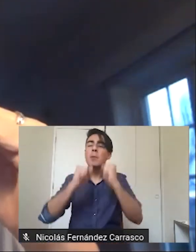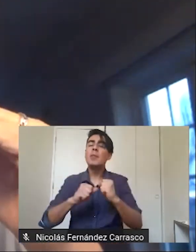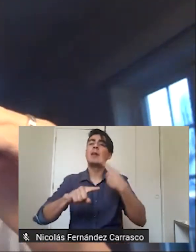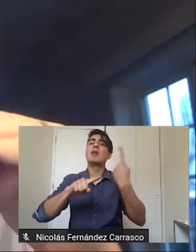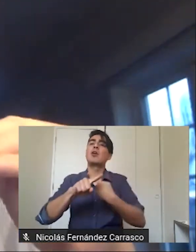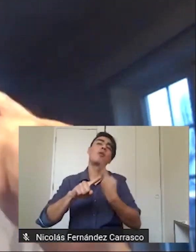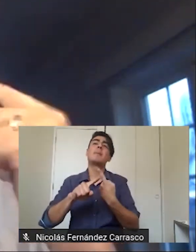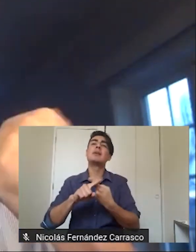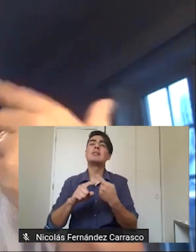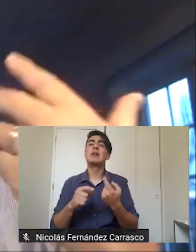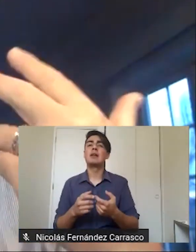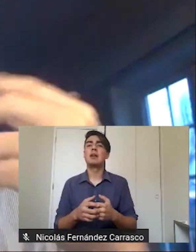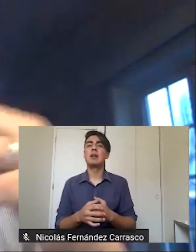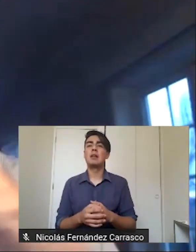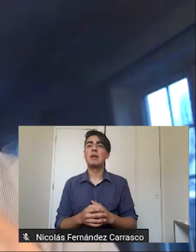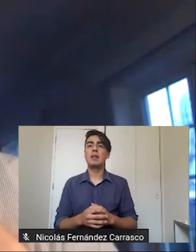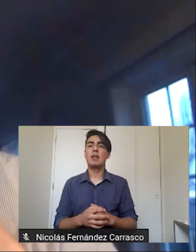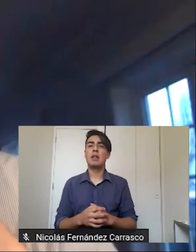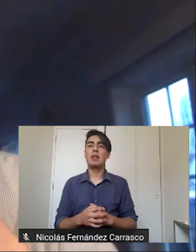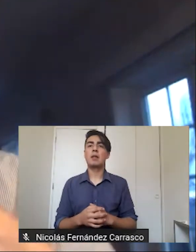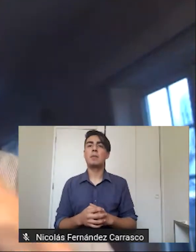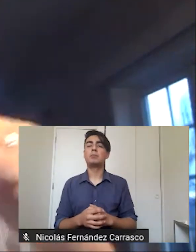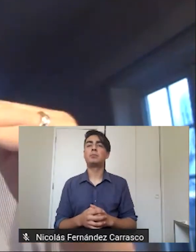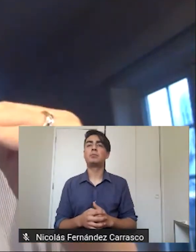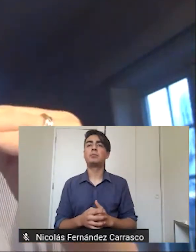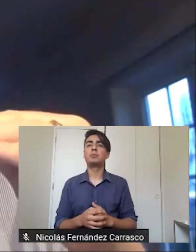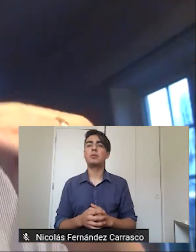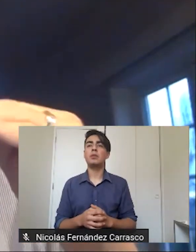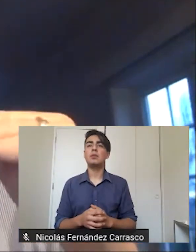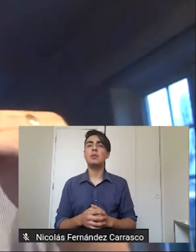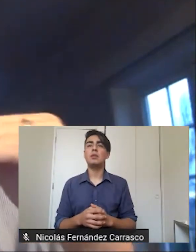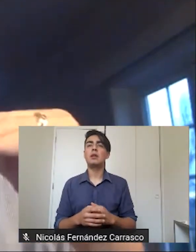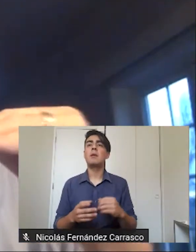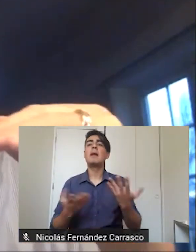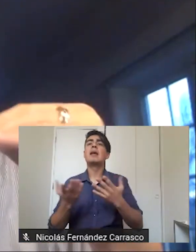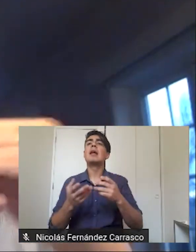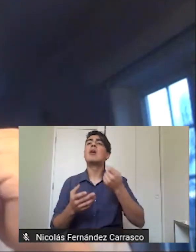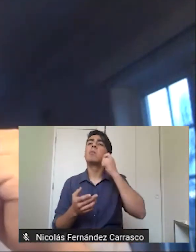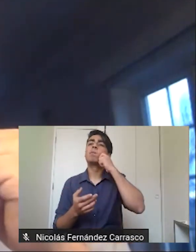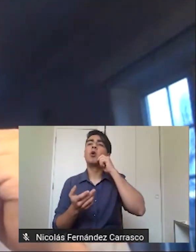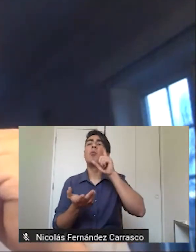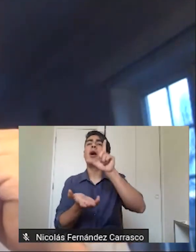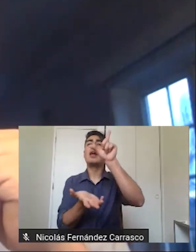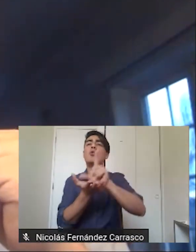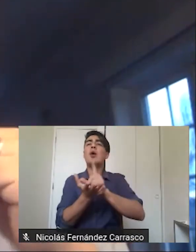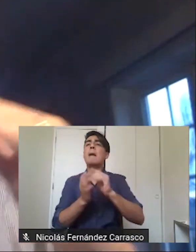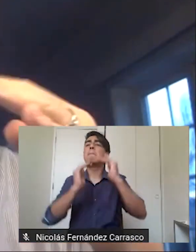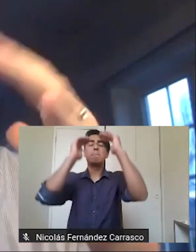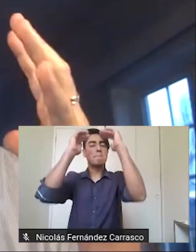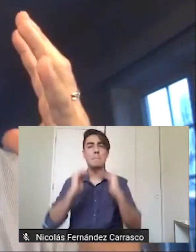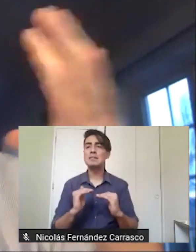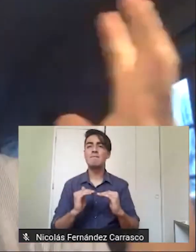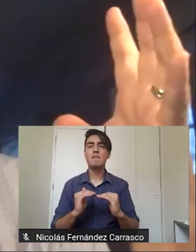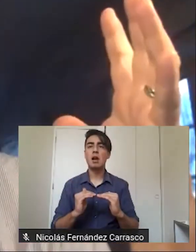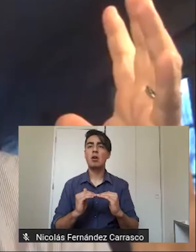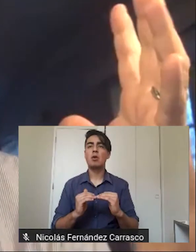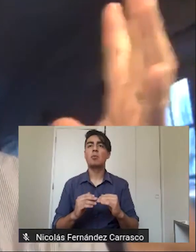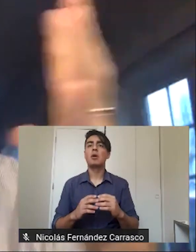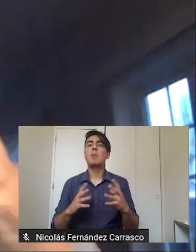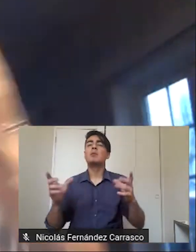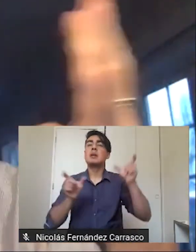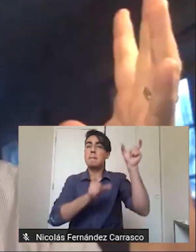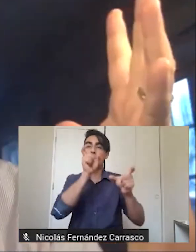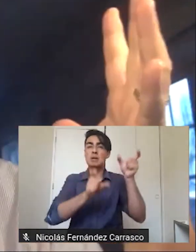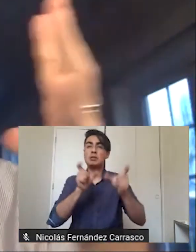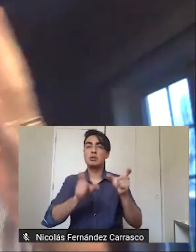de encontrar lo que nosotros llamamos el lugar más bajo de la pirca. Mucha gente cuando